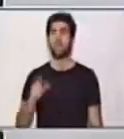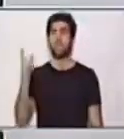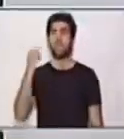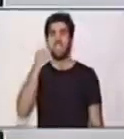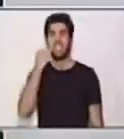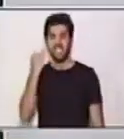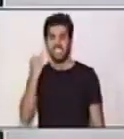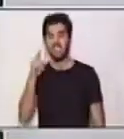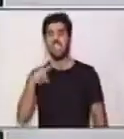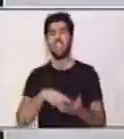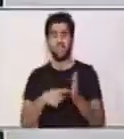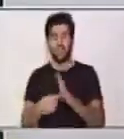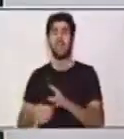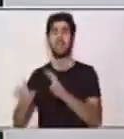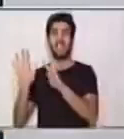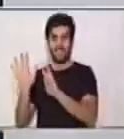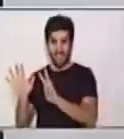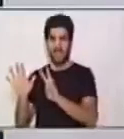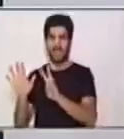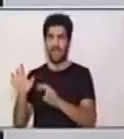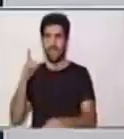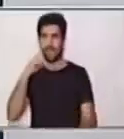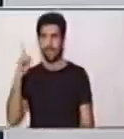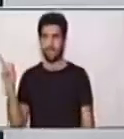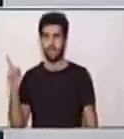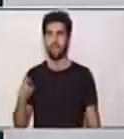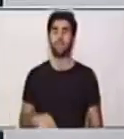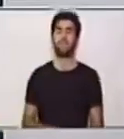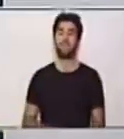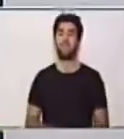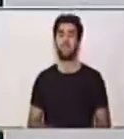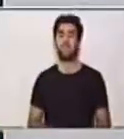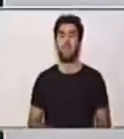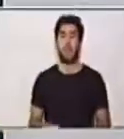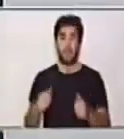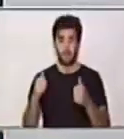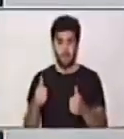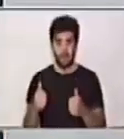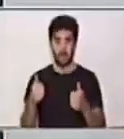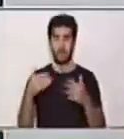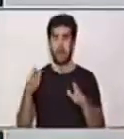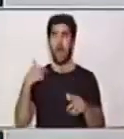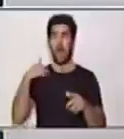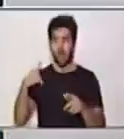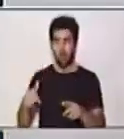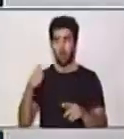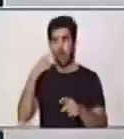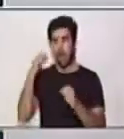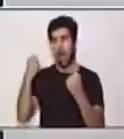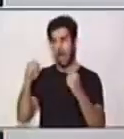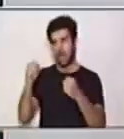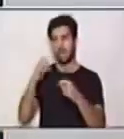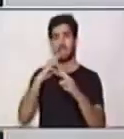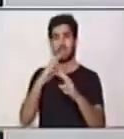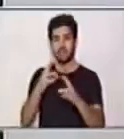o amplitud del intervalo es 7. Ahora realicemos las operaciones